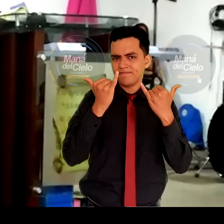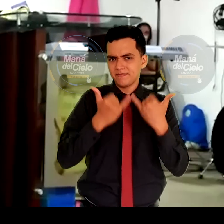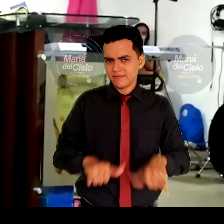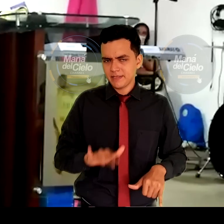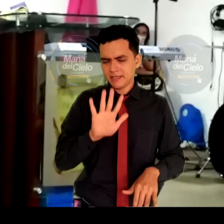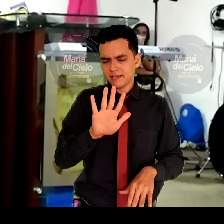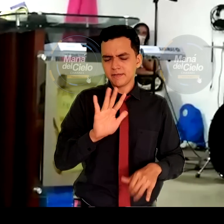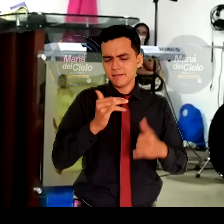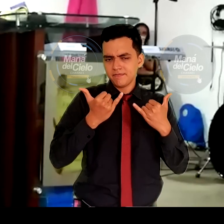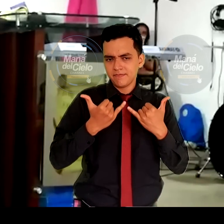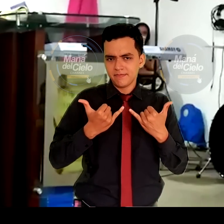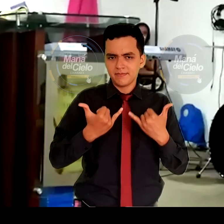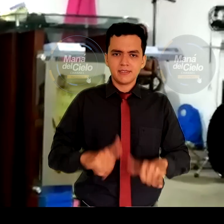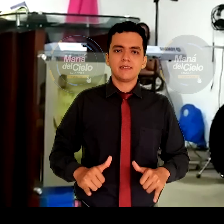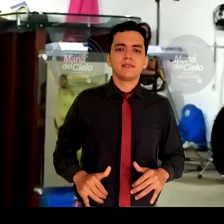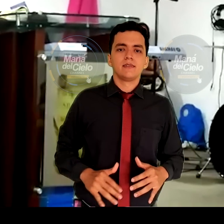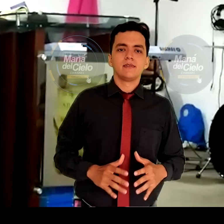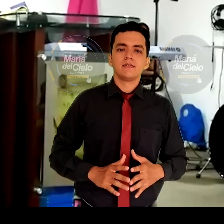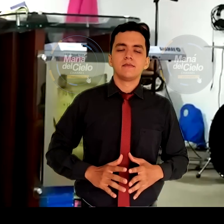de verdad ya termino.